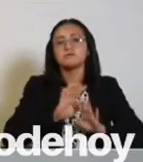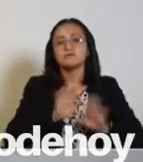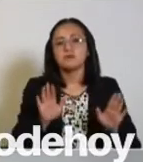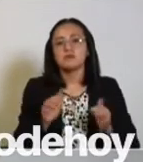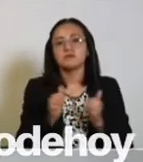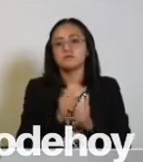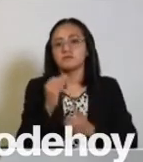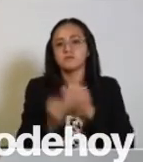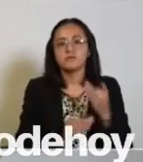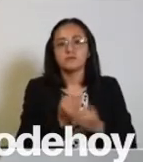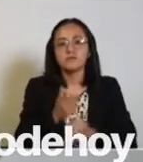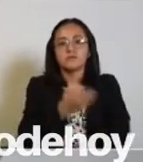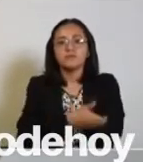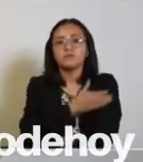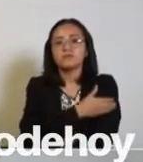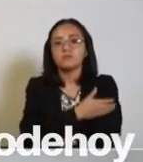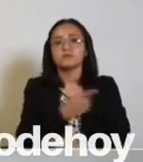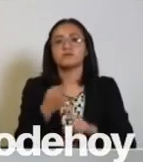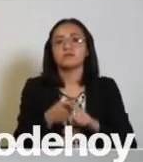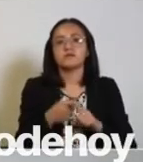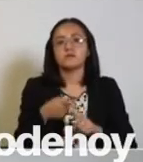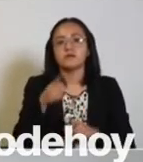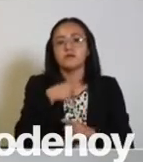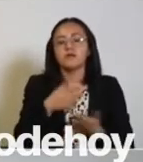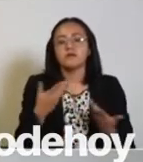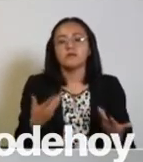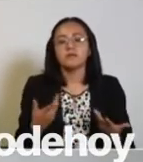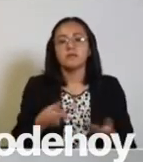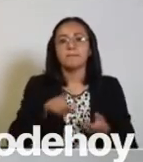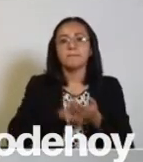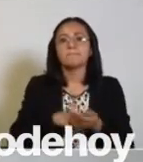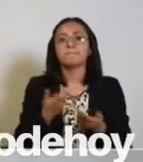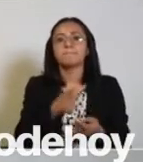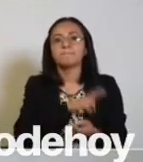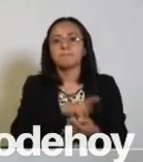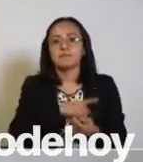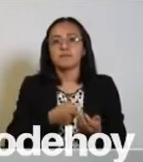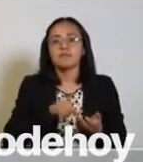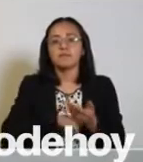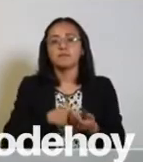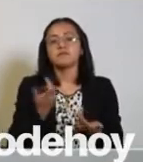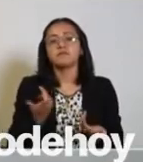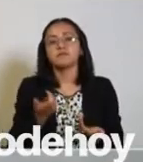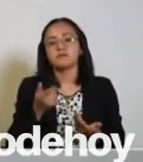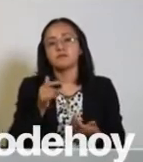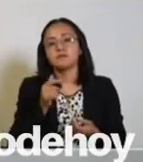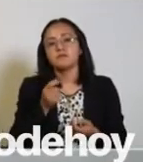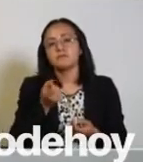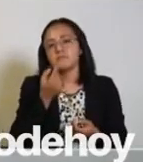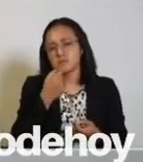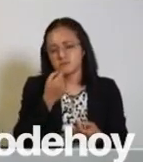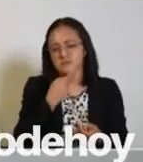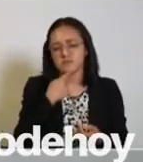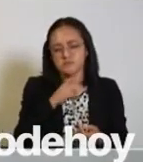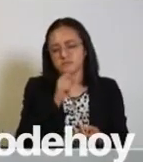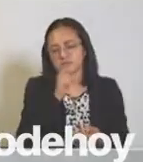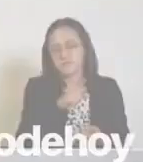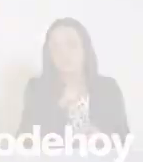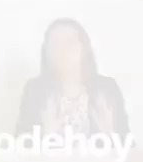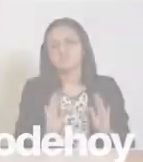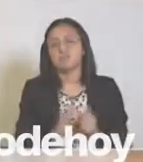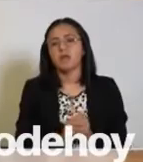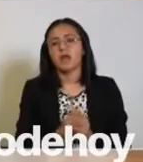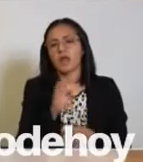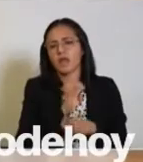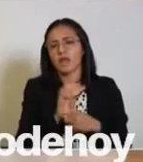con todos los compañeros de la actividad privada de la medicina e iniciamos la vacunación